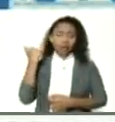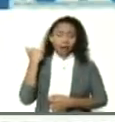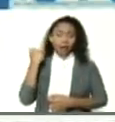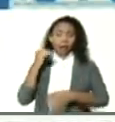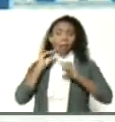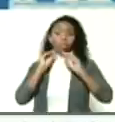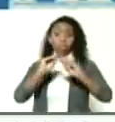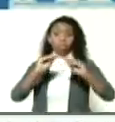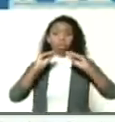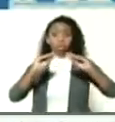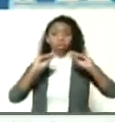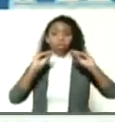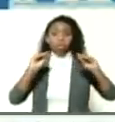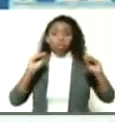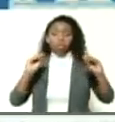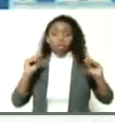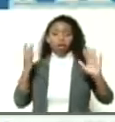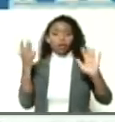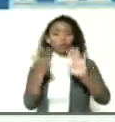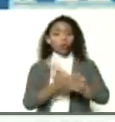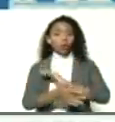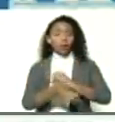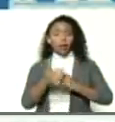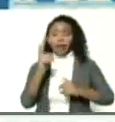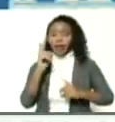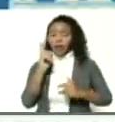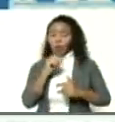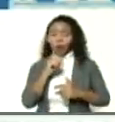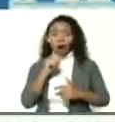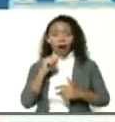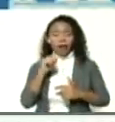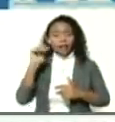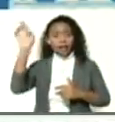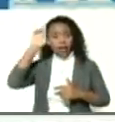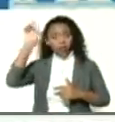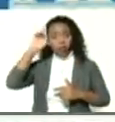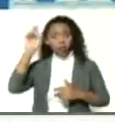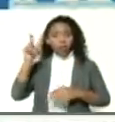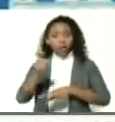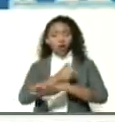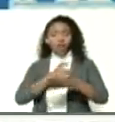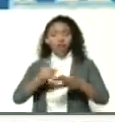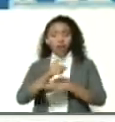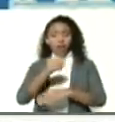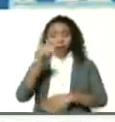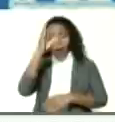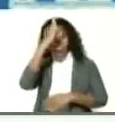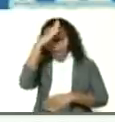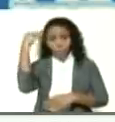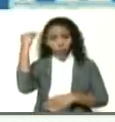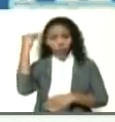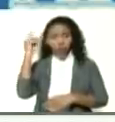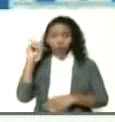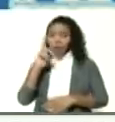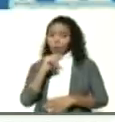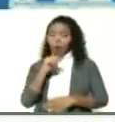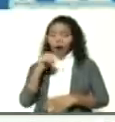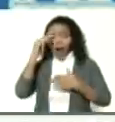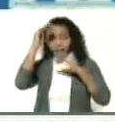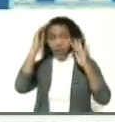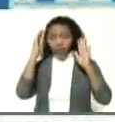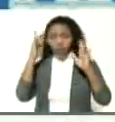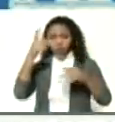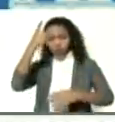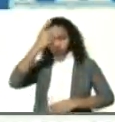alertaba sobre la irracionalidad del gobierno de Jair Bolsonaro de no atender con la